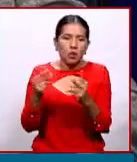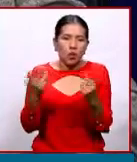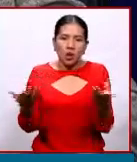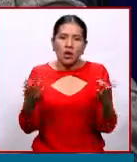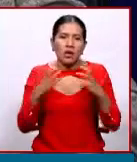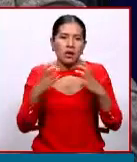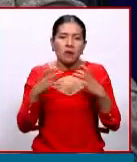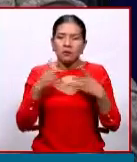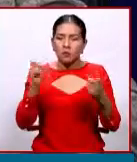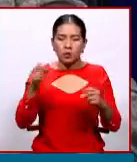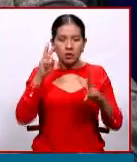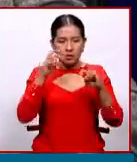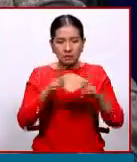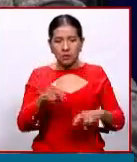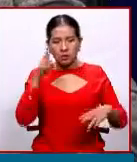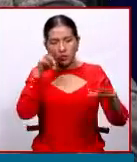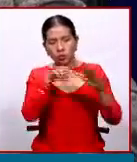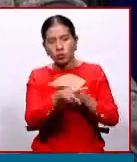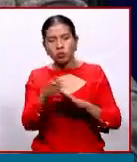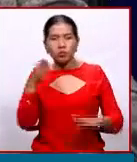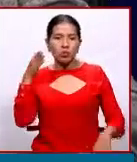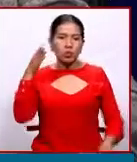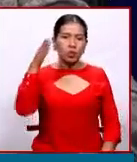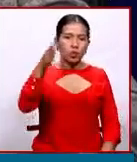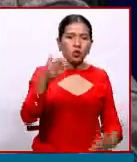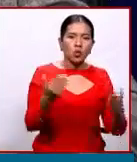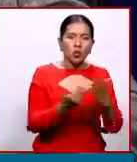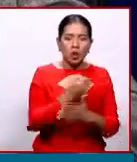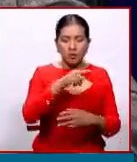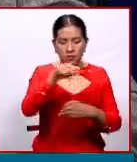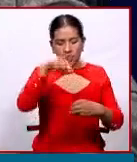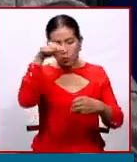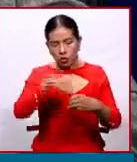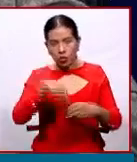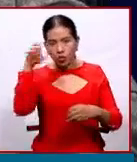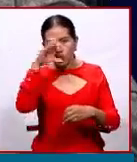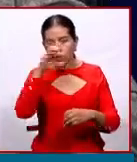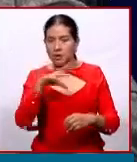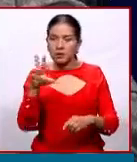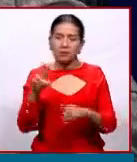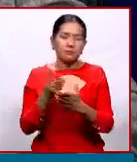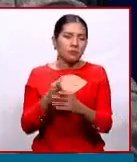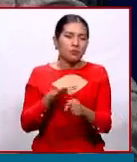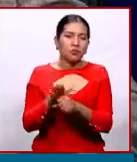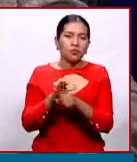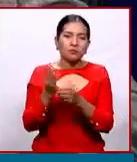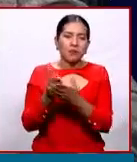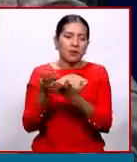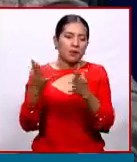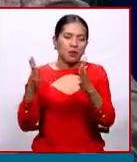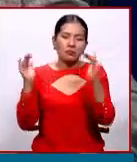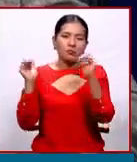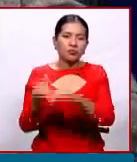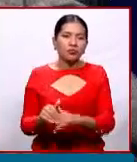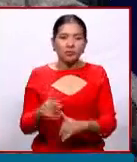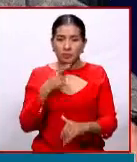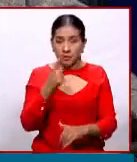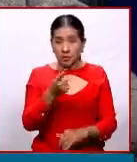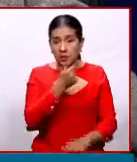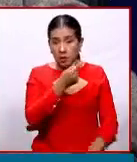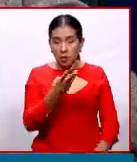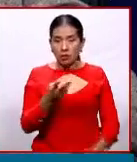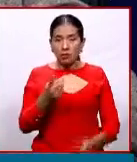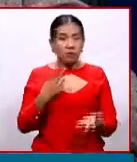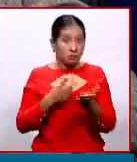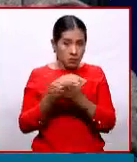en proyección hacia nuevos pozos, a buscar exploración, en fin. ¿Qué de cierto